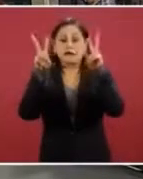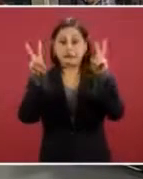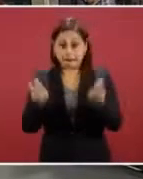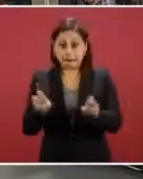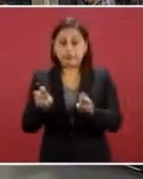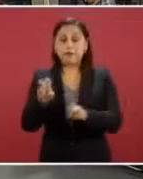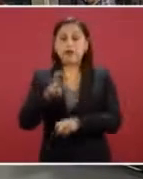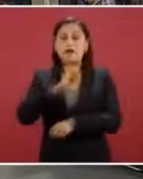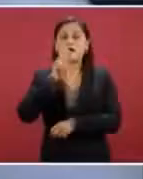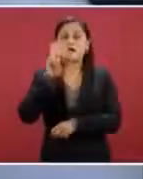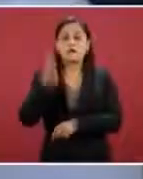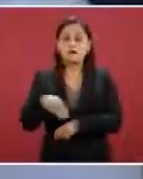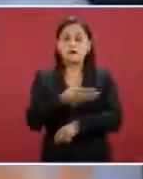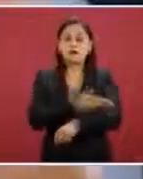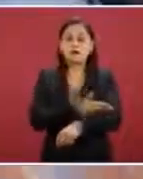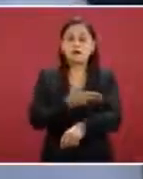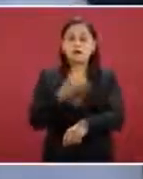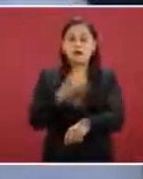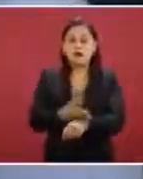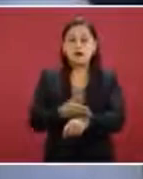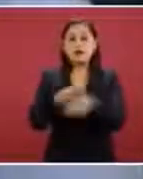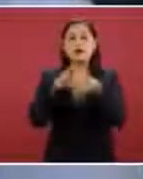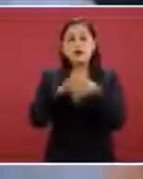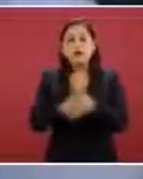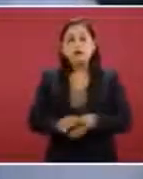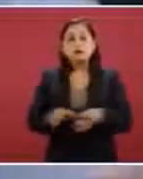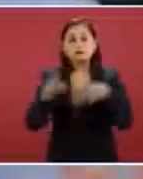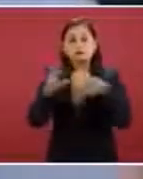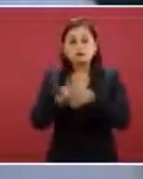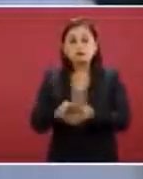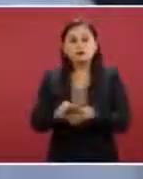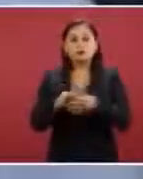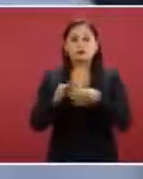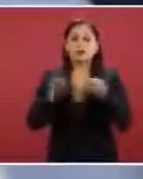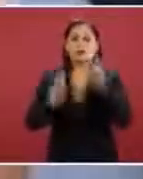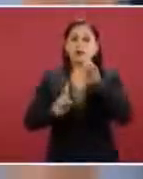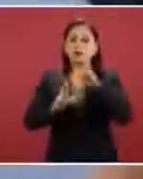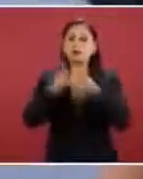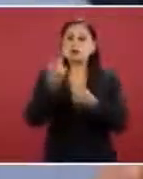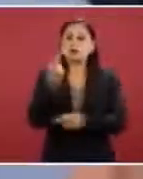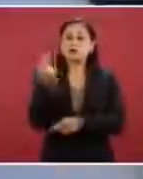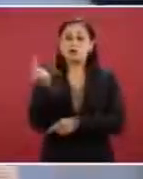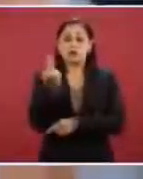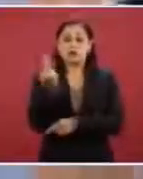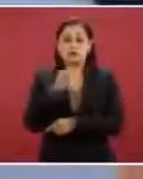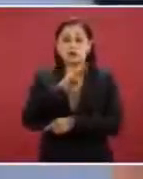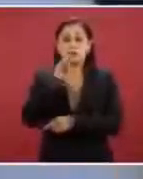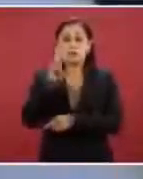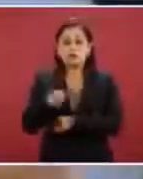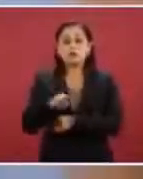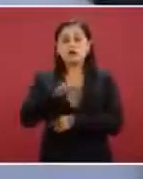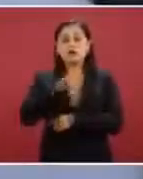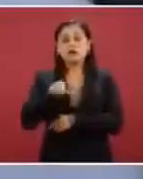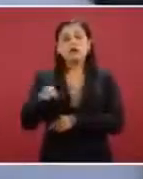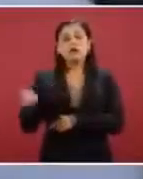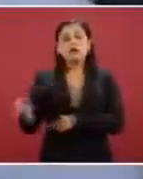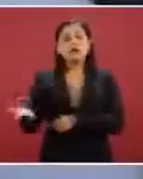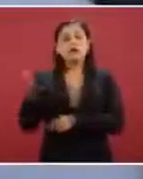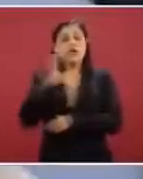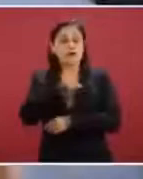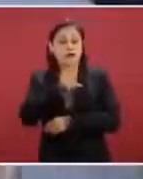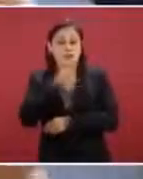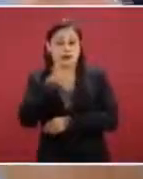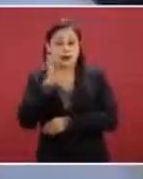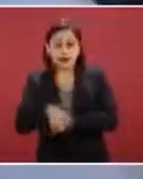una muerte que le hace mucho bien a la revolución, a lo que él piensa. Y años después, el general Ángeles, cuando está a punto de